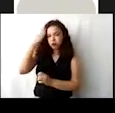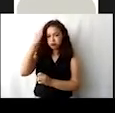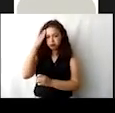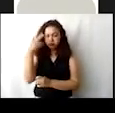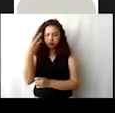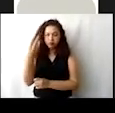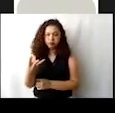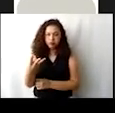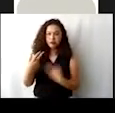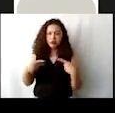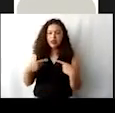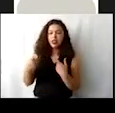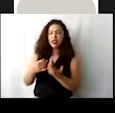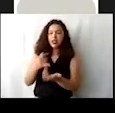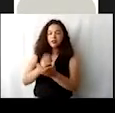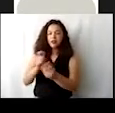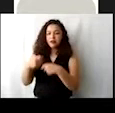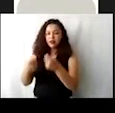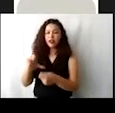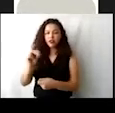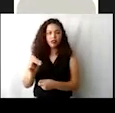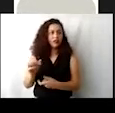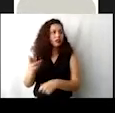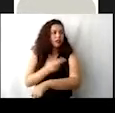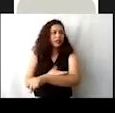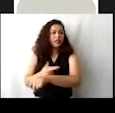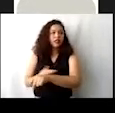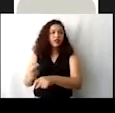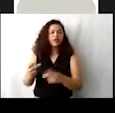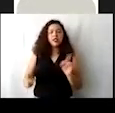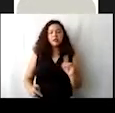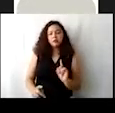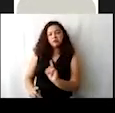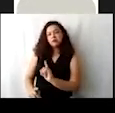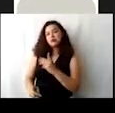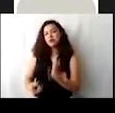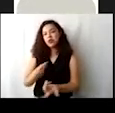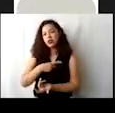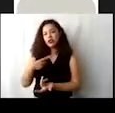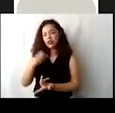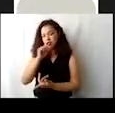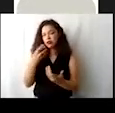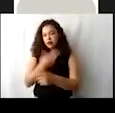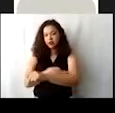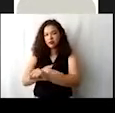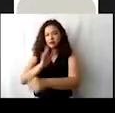personas morales no contribuyentes, el trámite es presencial y es un trámite conclusivo, porque la